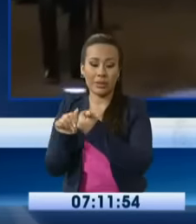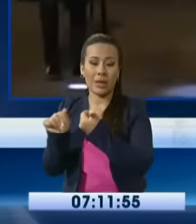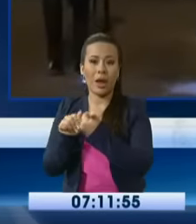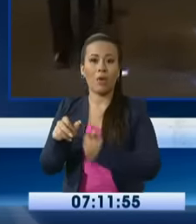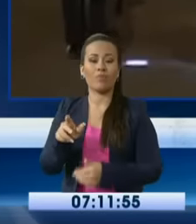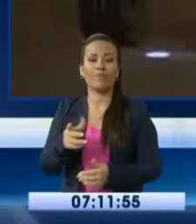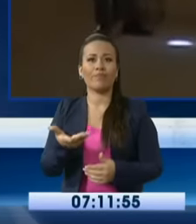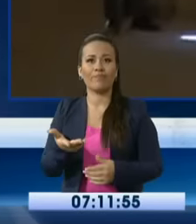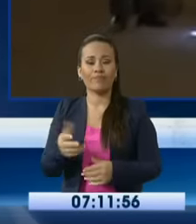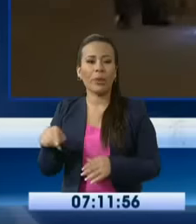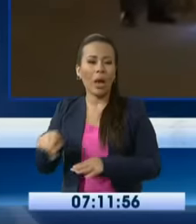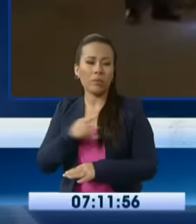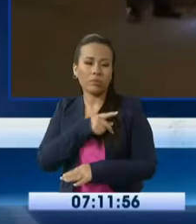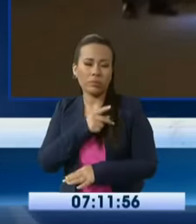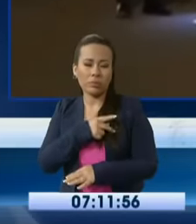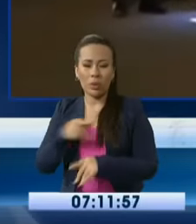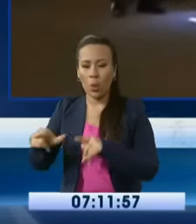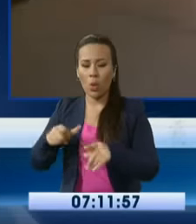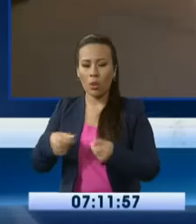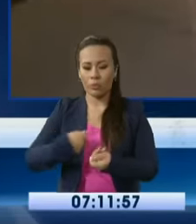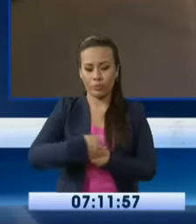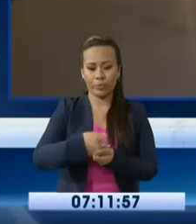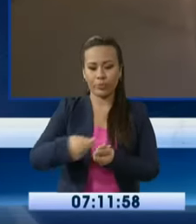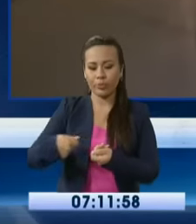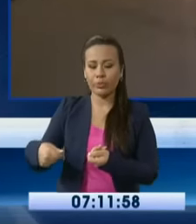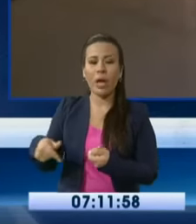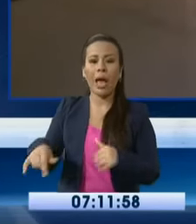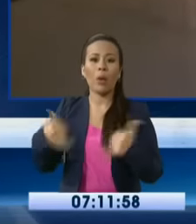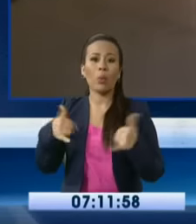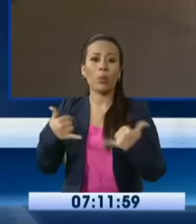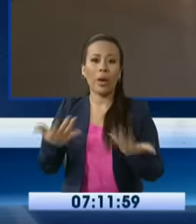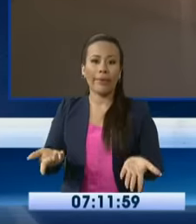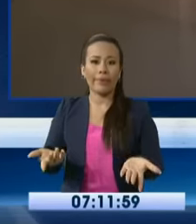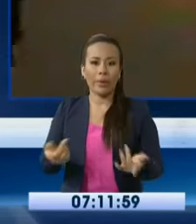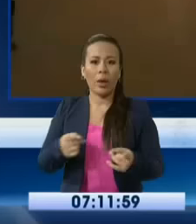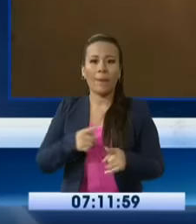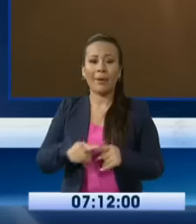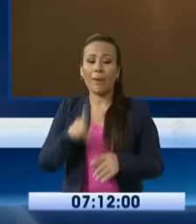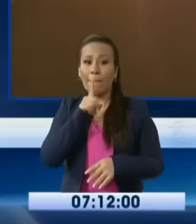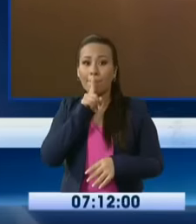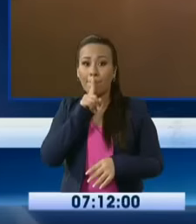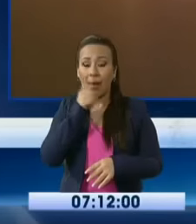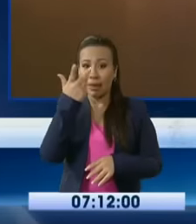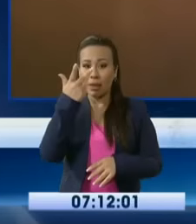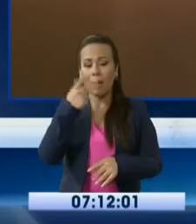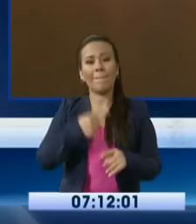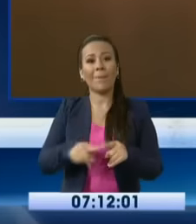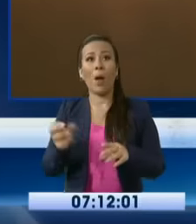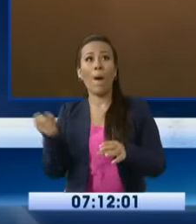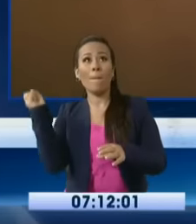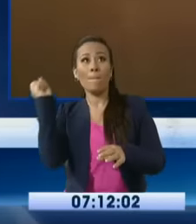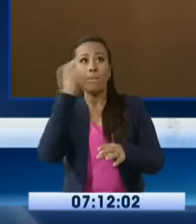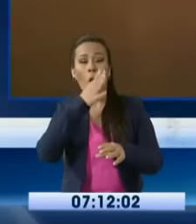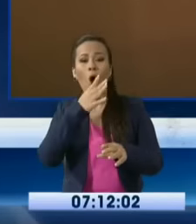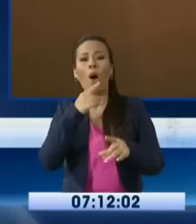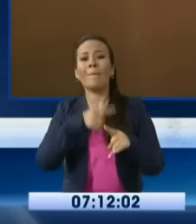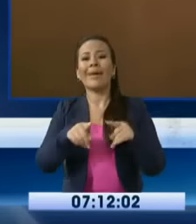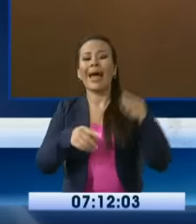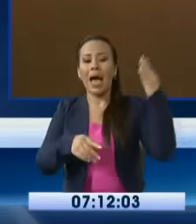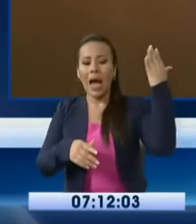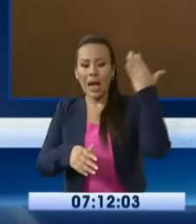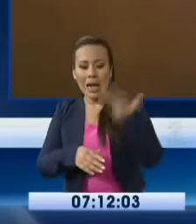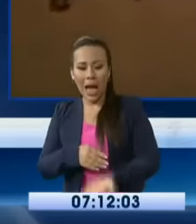prostíbulo jugando caja. Lamentablemente para las tres personas que pasaban por ese lugar recibieron la peor